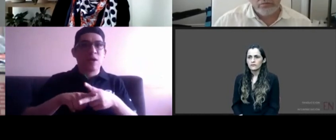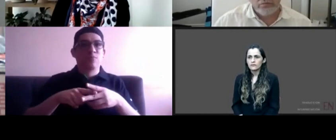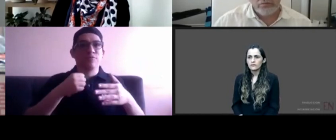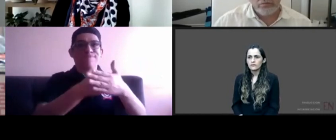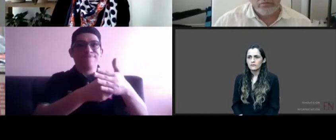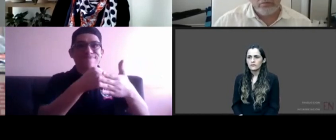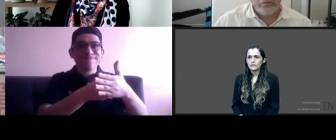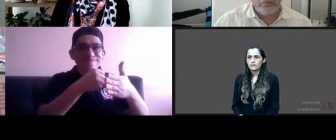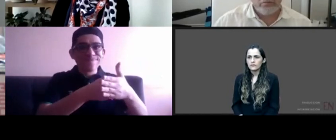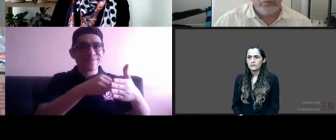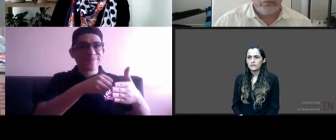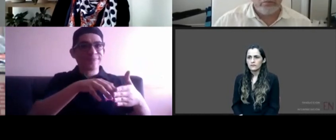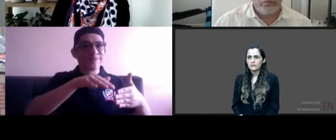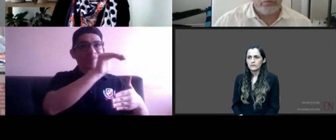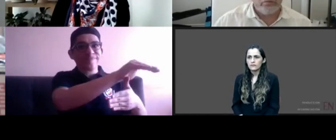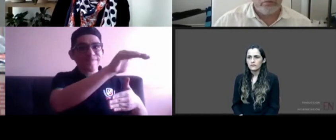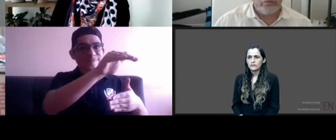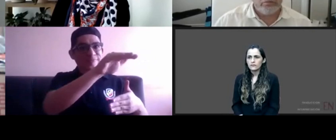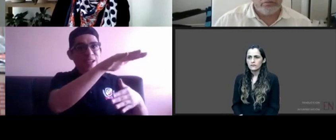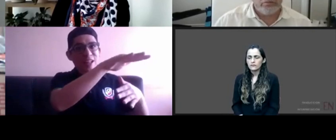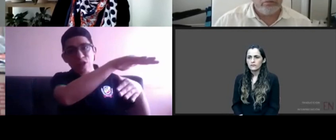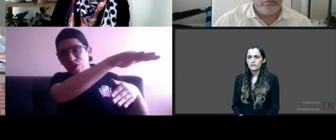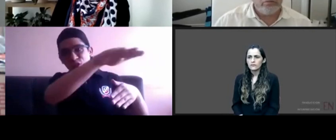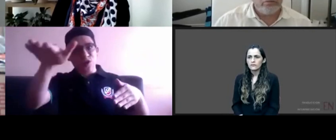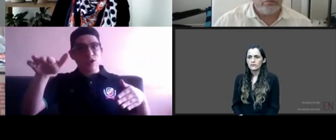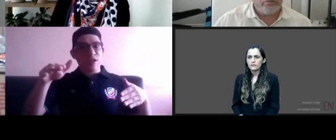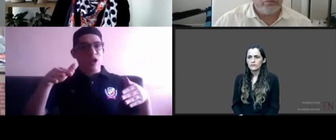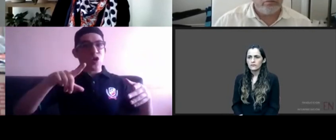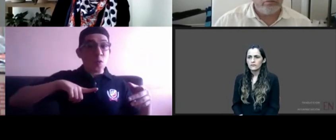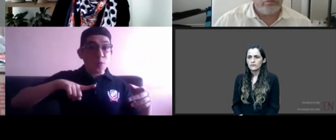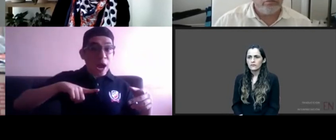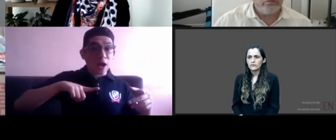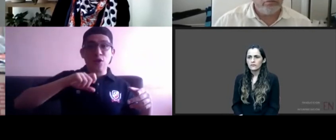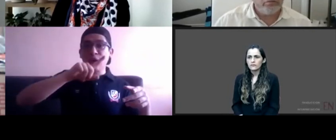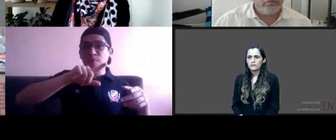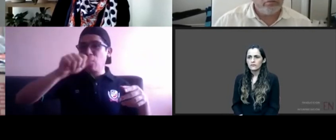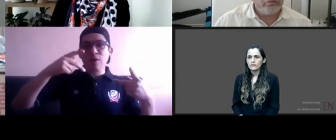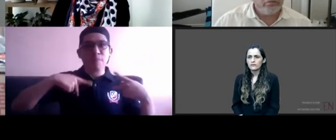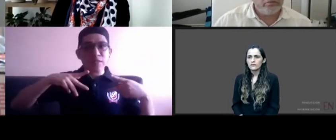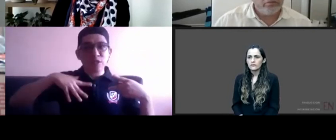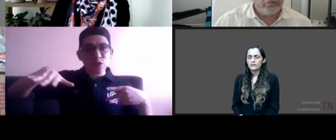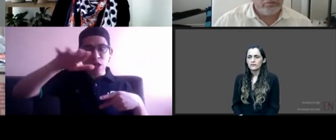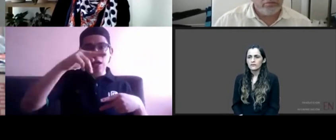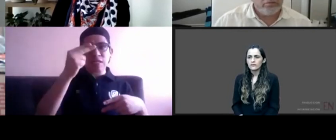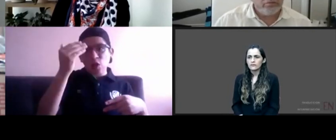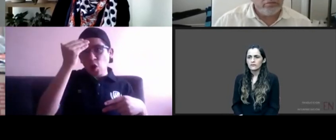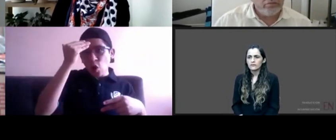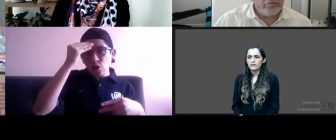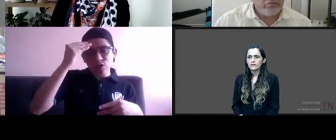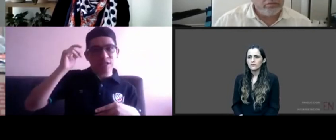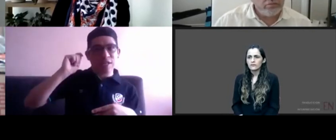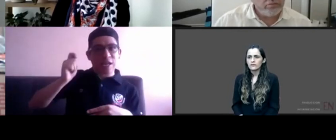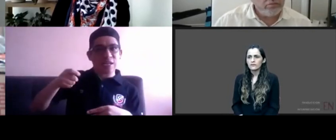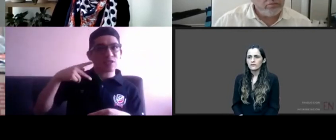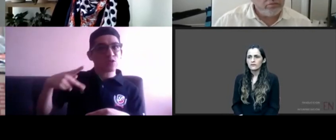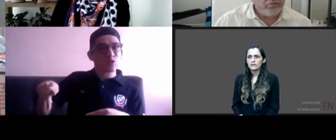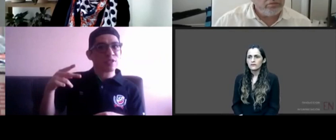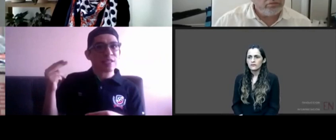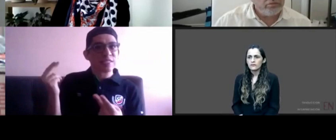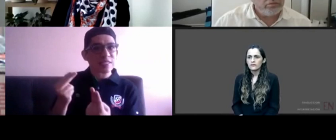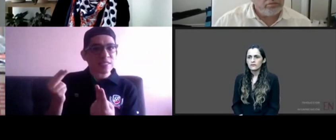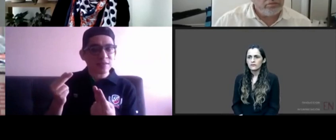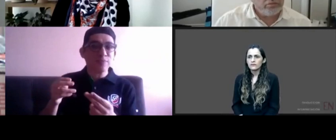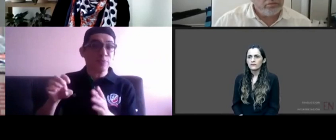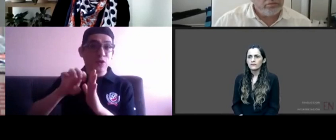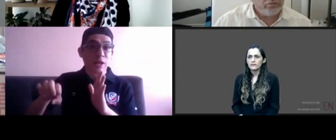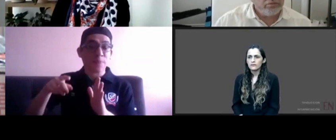es nuestro idioma, cuál es nuestra lengua, cuáles son nuestras necesidades, y a partir de ahí hacer incidencia con